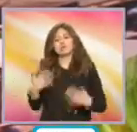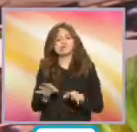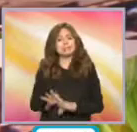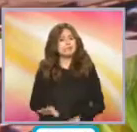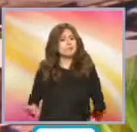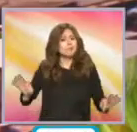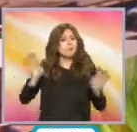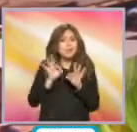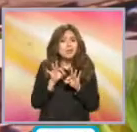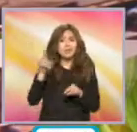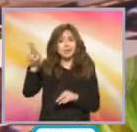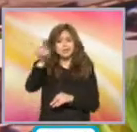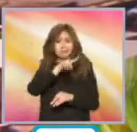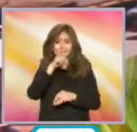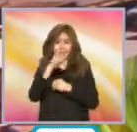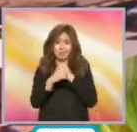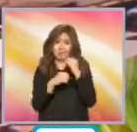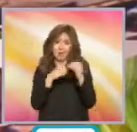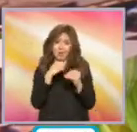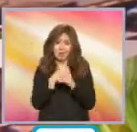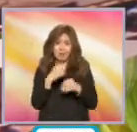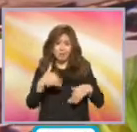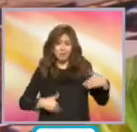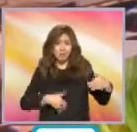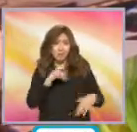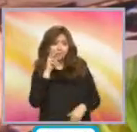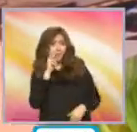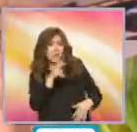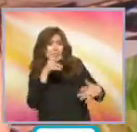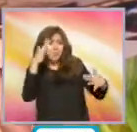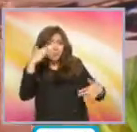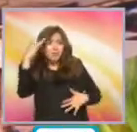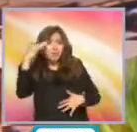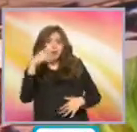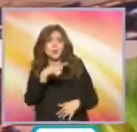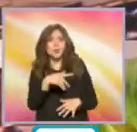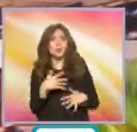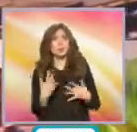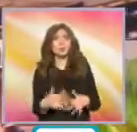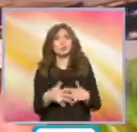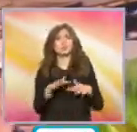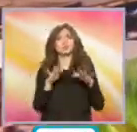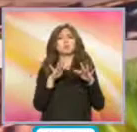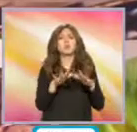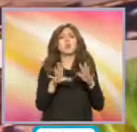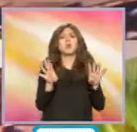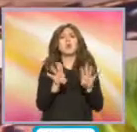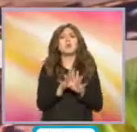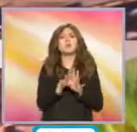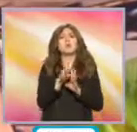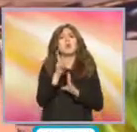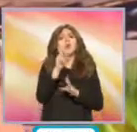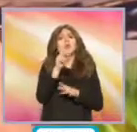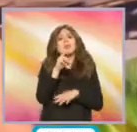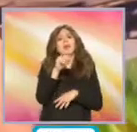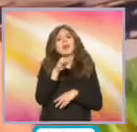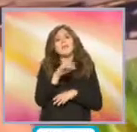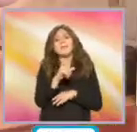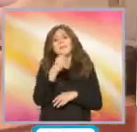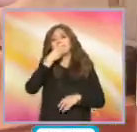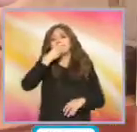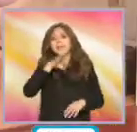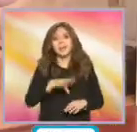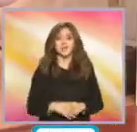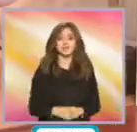una obra, creo que al público mexicano le va a encantar porque es un telenovelón. Claro. Y es un dramajal, además. Gracias, Tiwi, por la